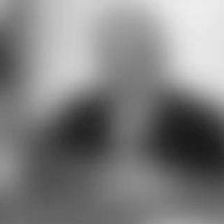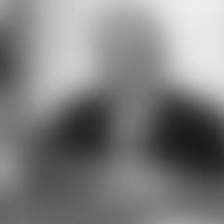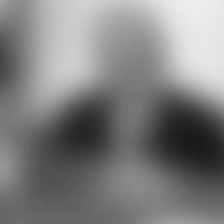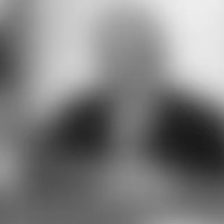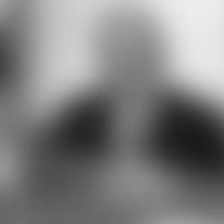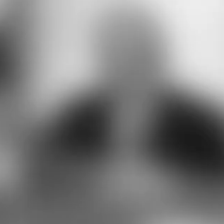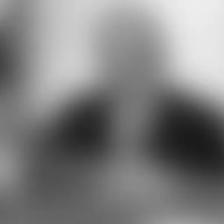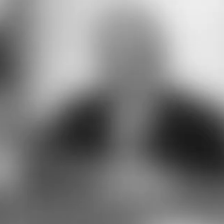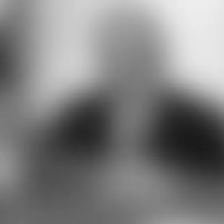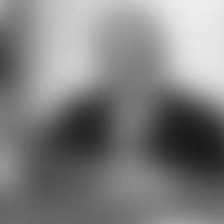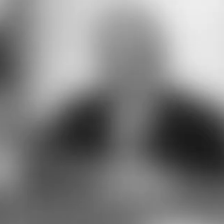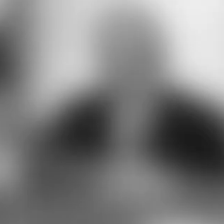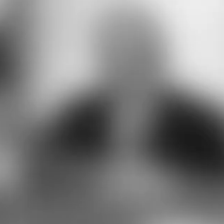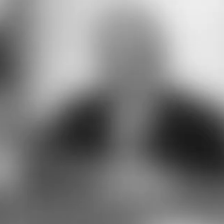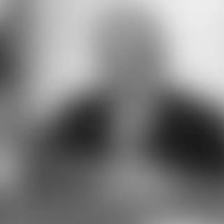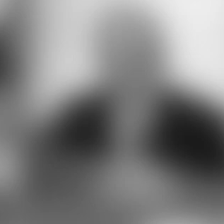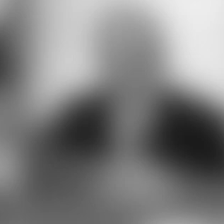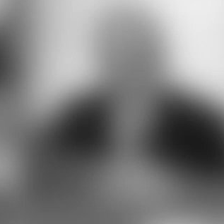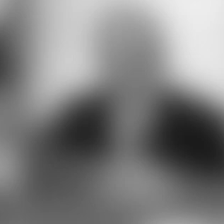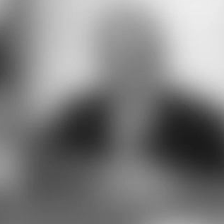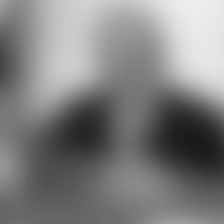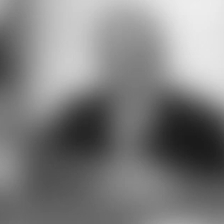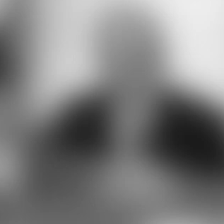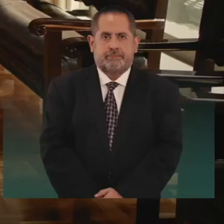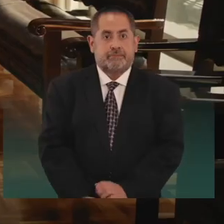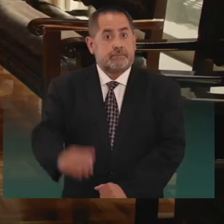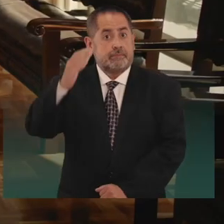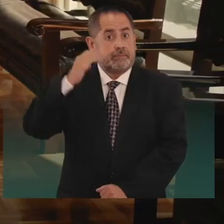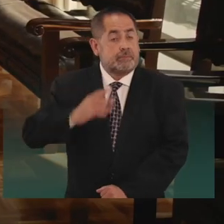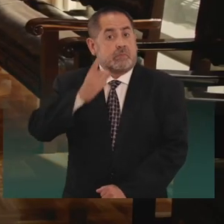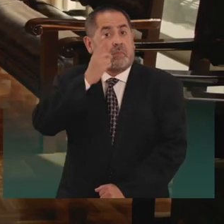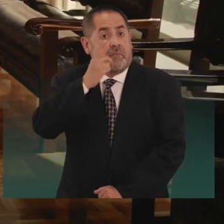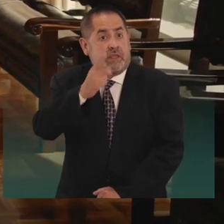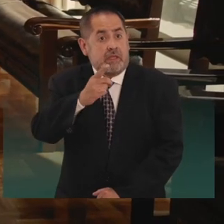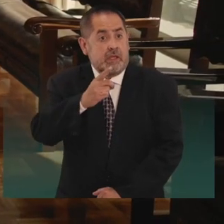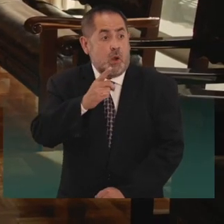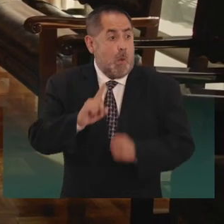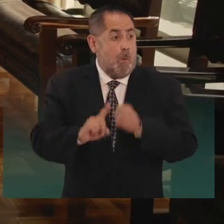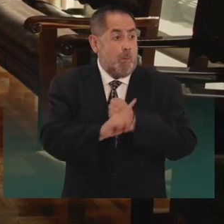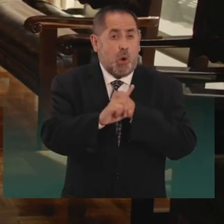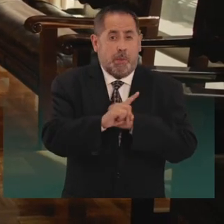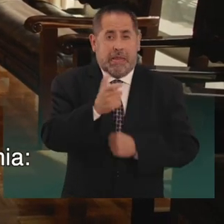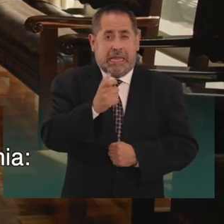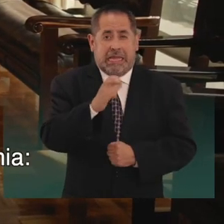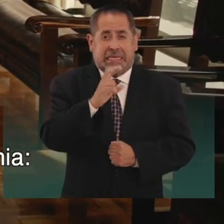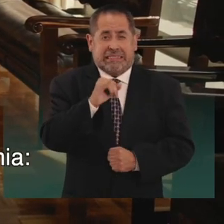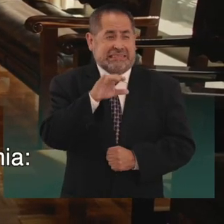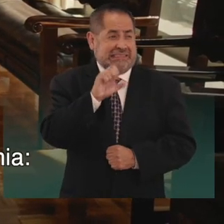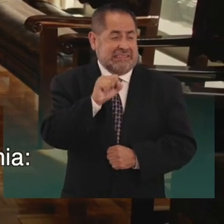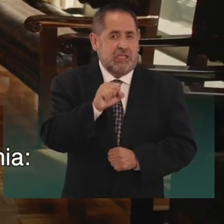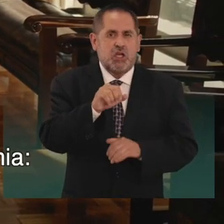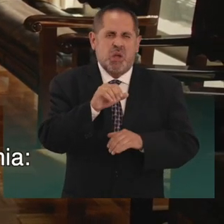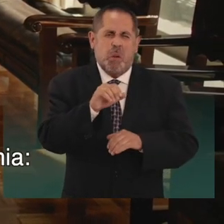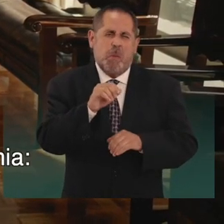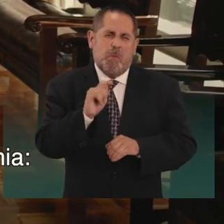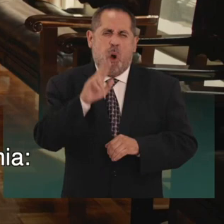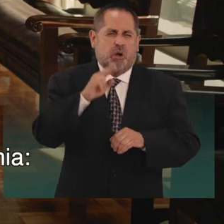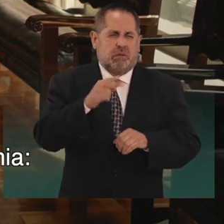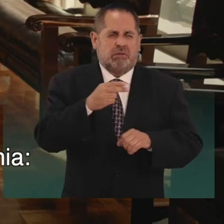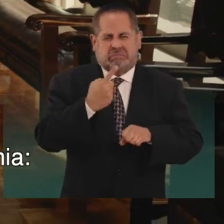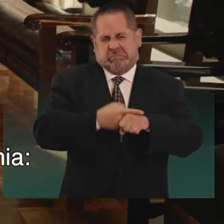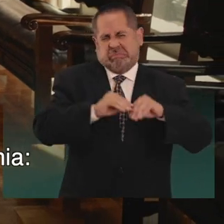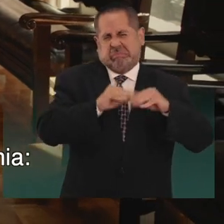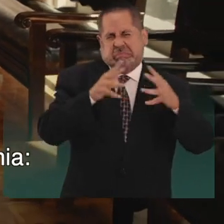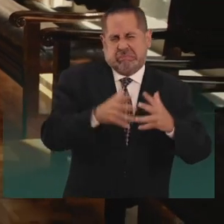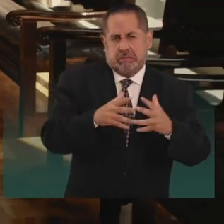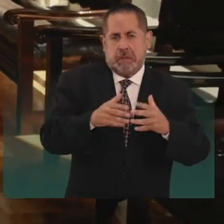República y abajo el logotipo del gobierno de Sabines. Dijimos que íbamos a salir pronto de la crisis económica originada por